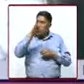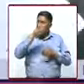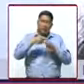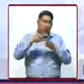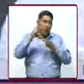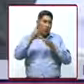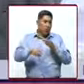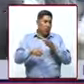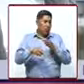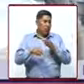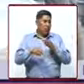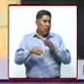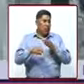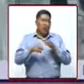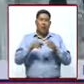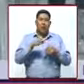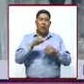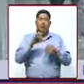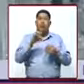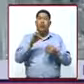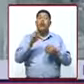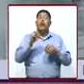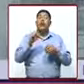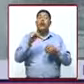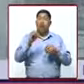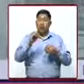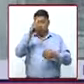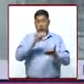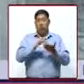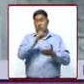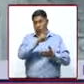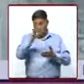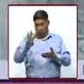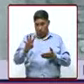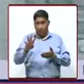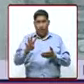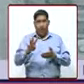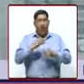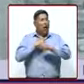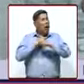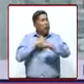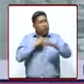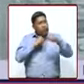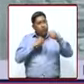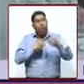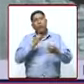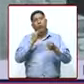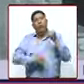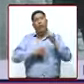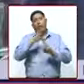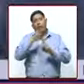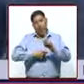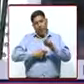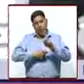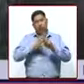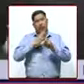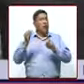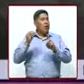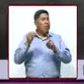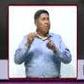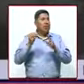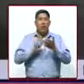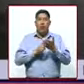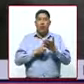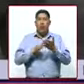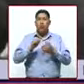que se dará en el Censo de Población y Vivienda 2024, que serán publicados a fines de este mes, y para evitar que